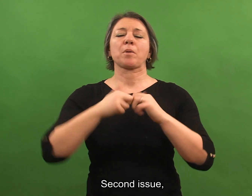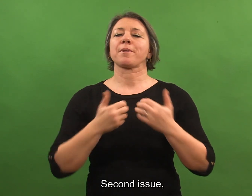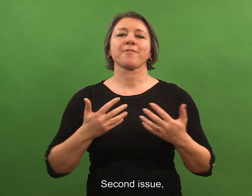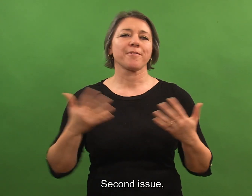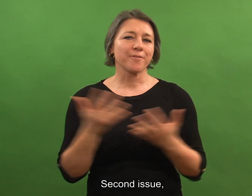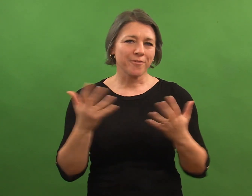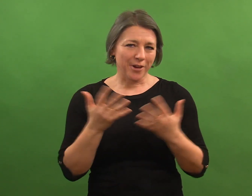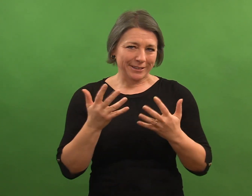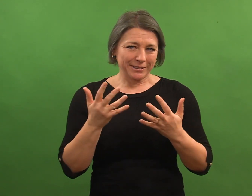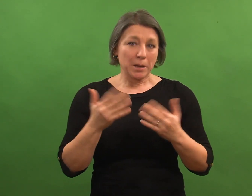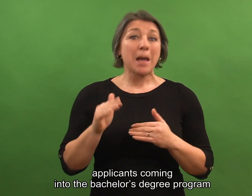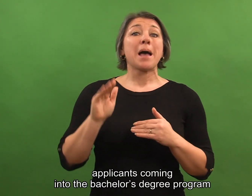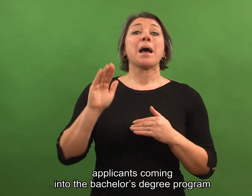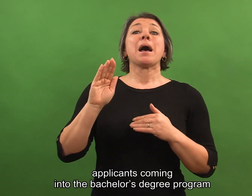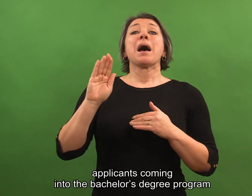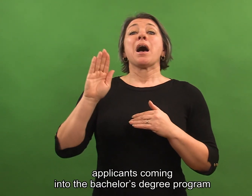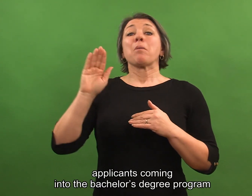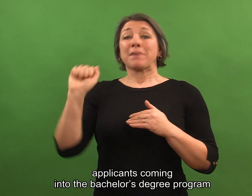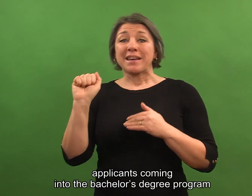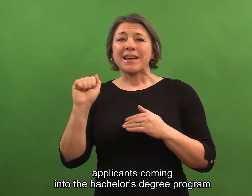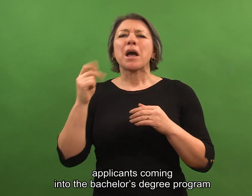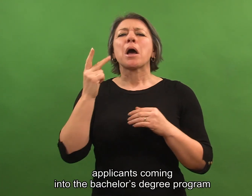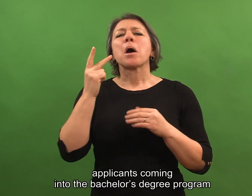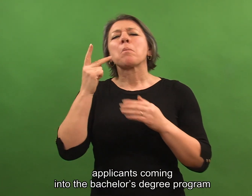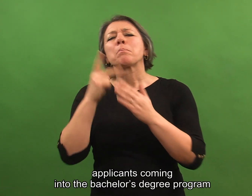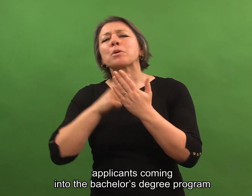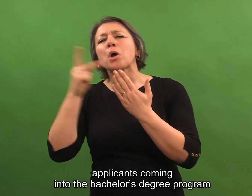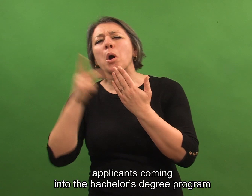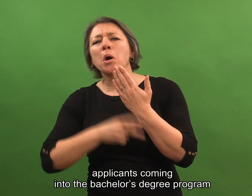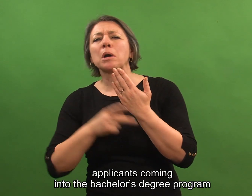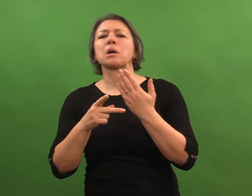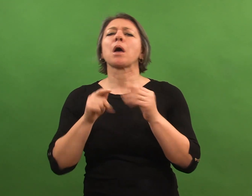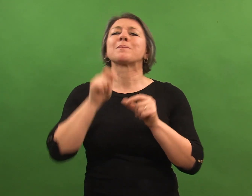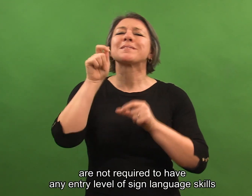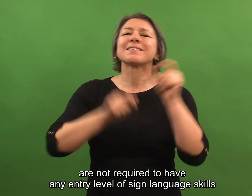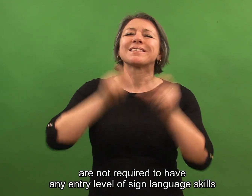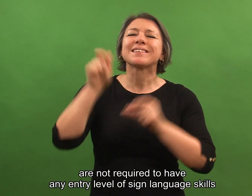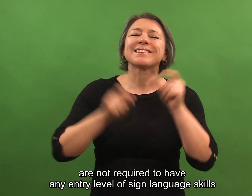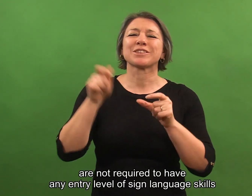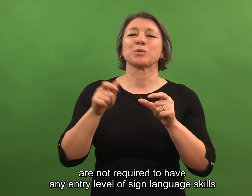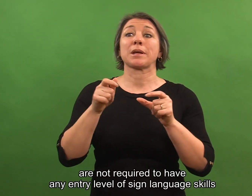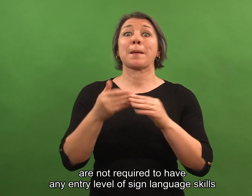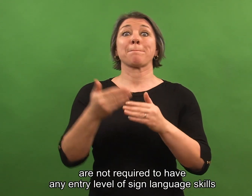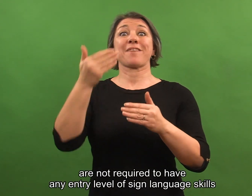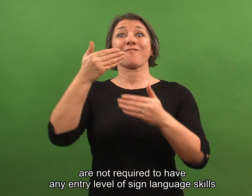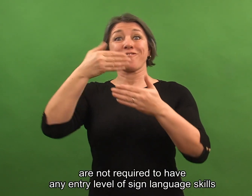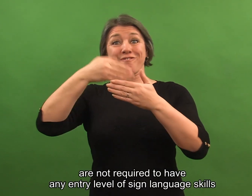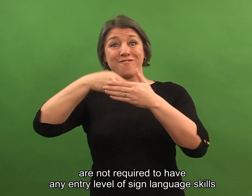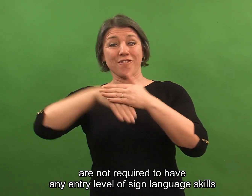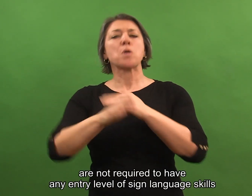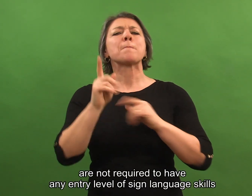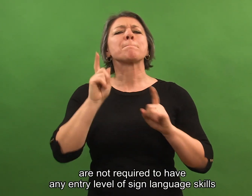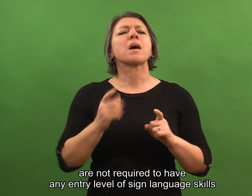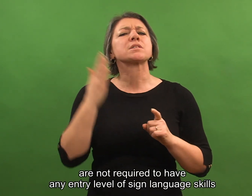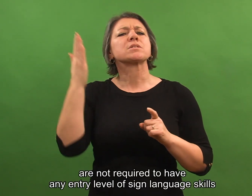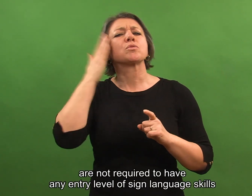Y bueno, esperemos que esto cambie en el futuro. El segundo problema es que los